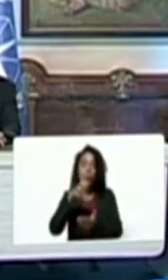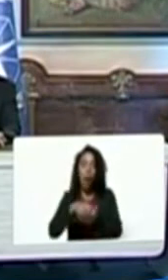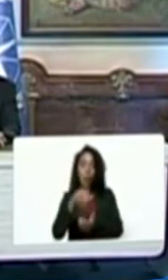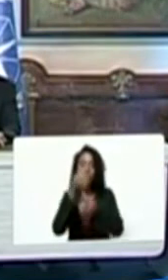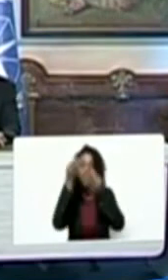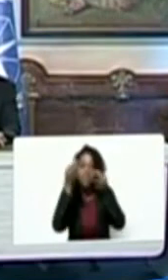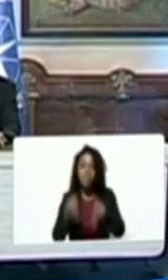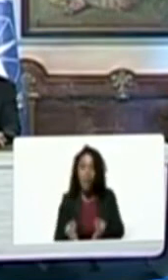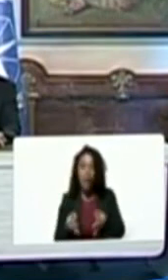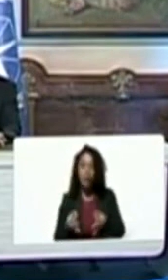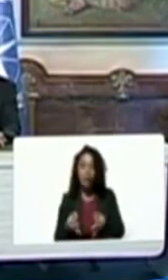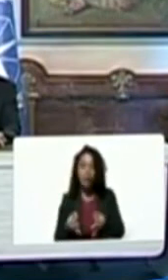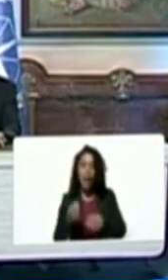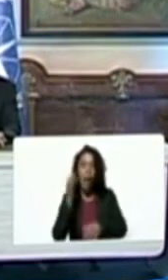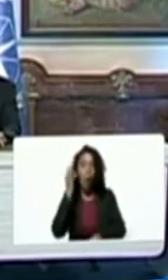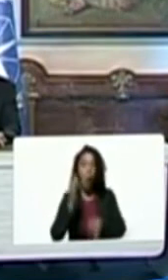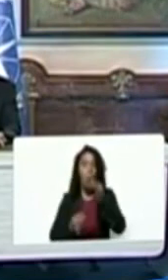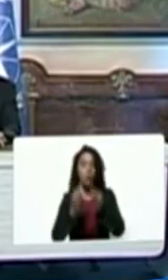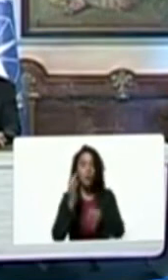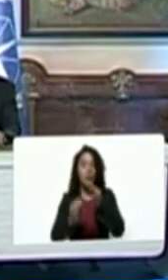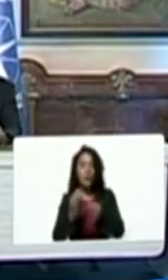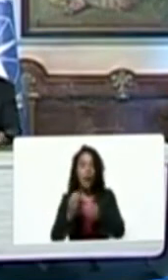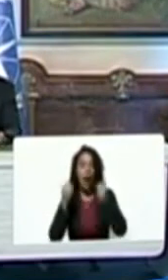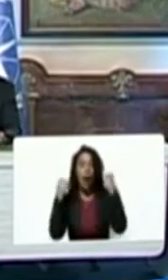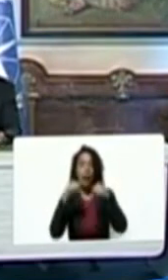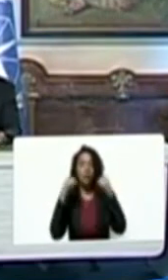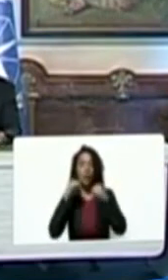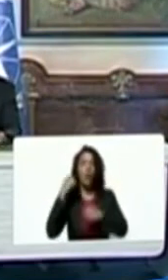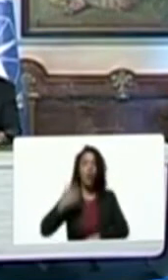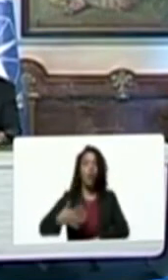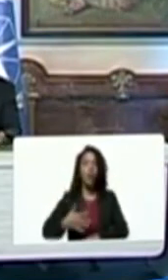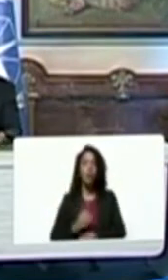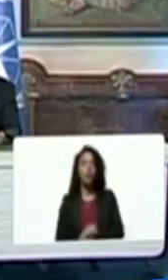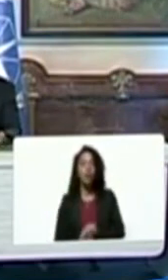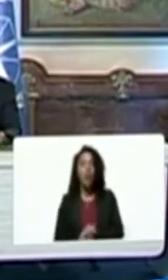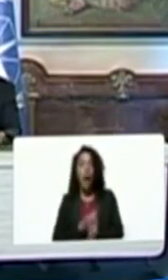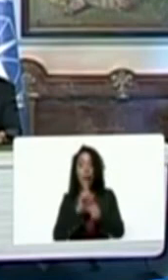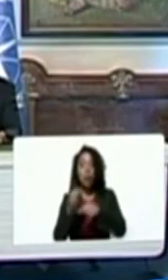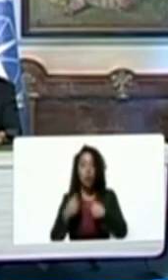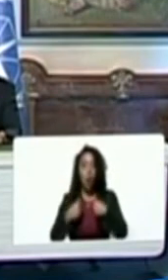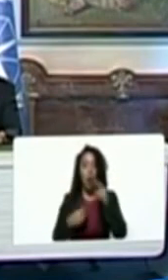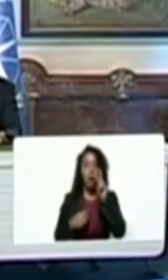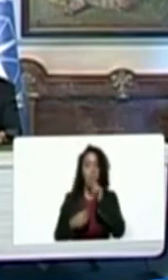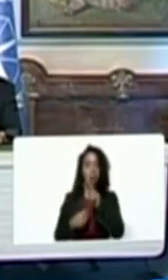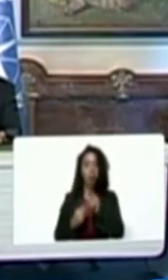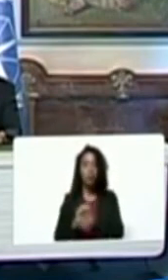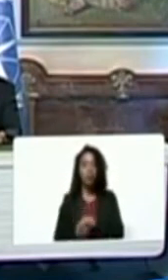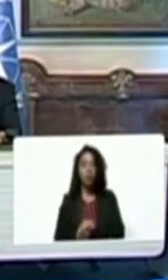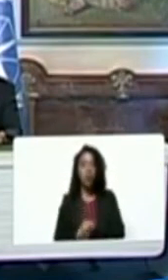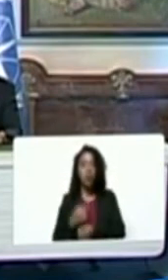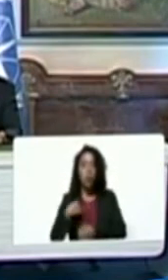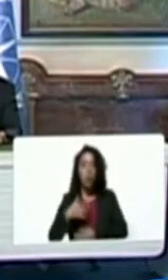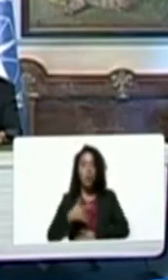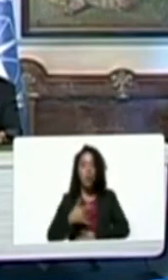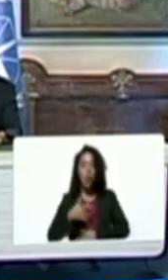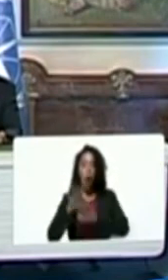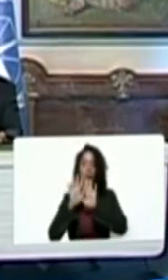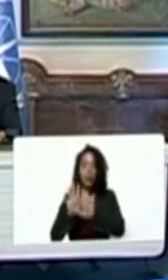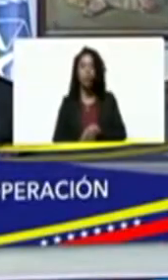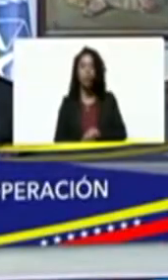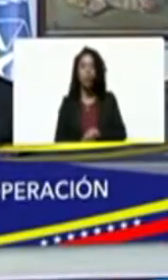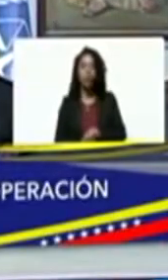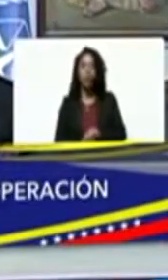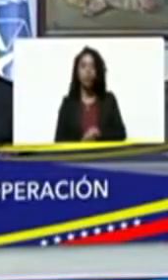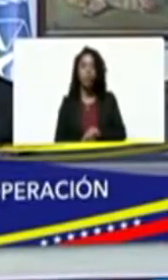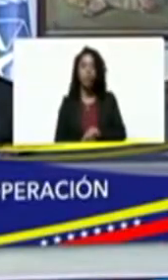se cumpla este acuerdo de entendimiento, siempre y cuando se recaben todos los elementos que podrían servir de pruebas en un